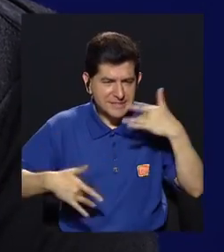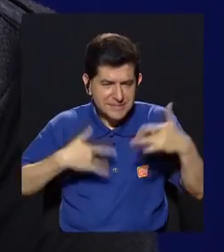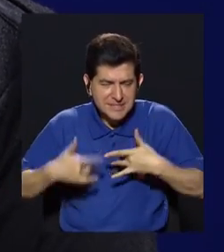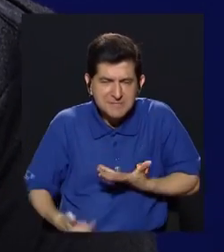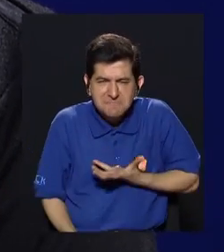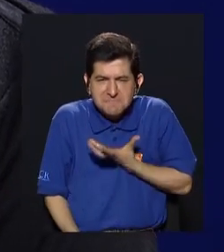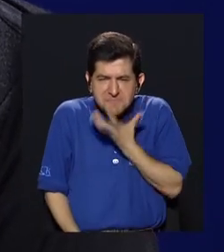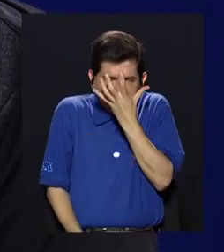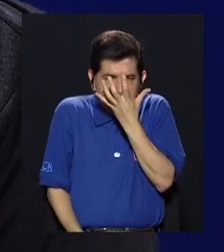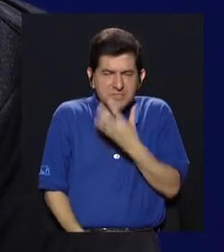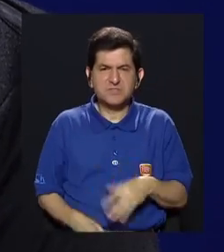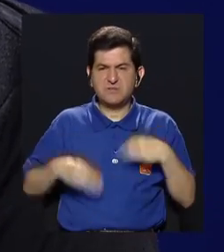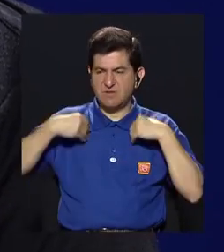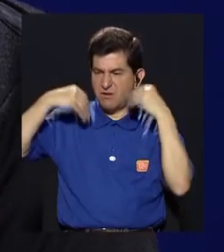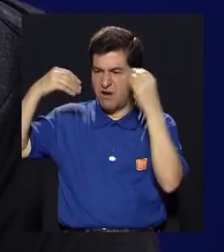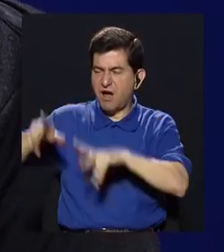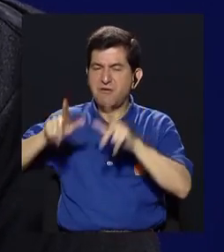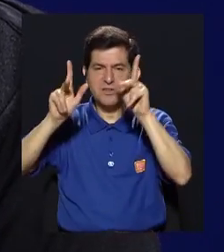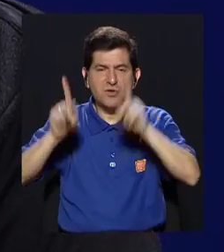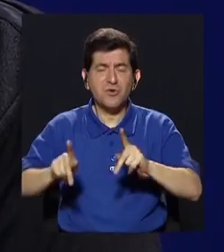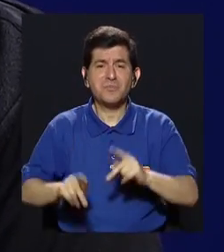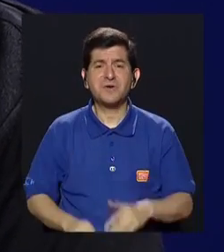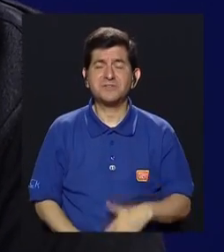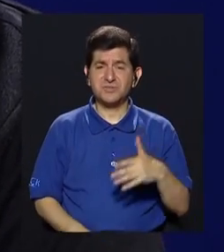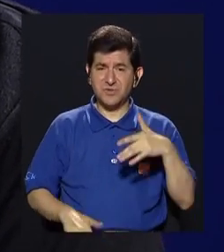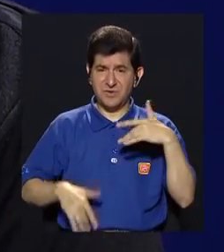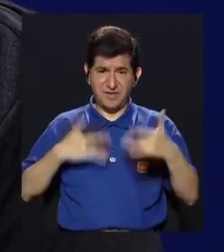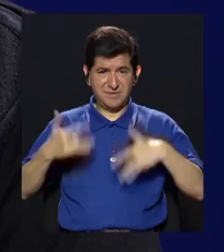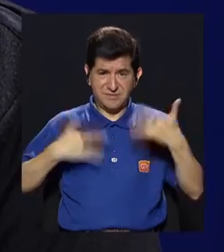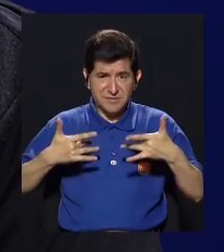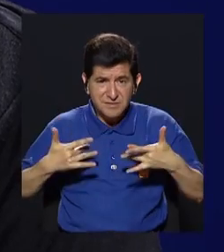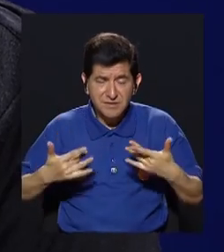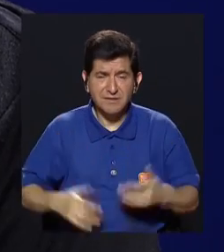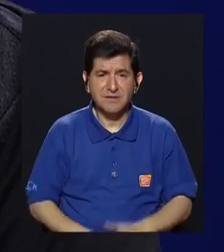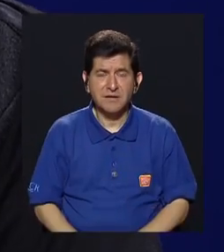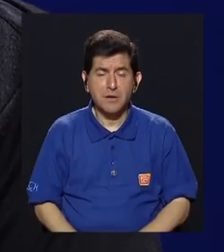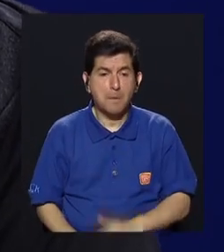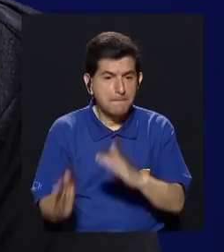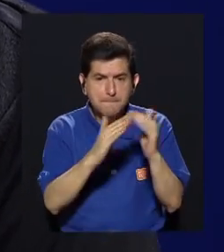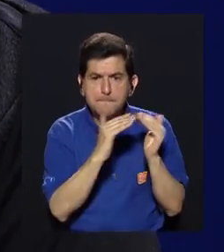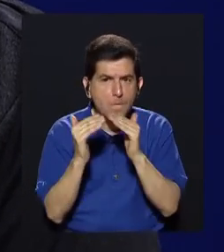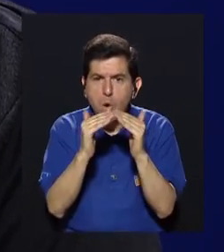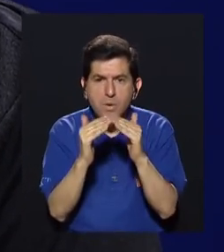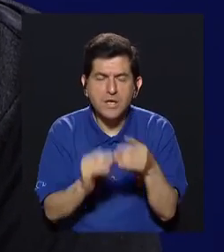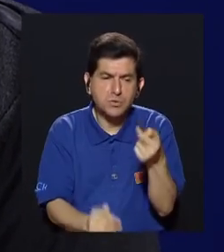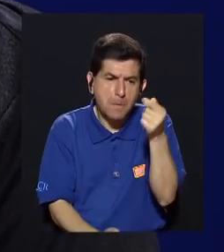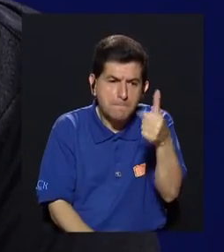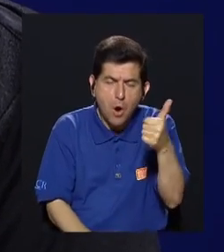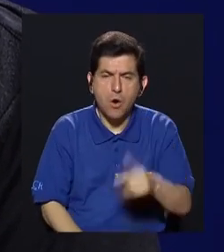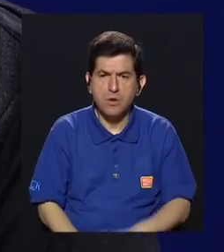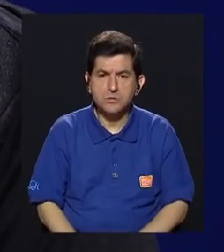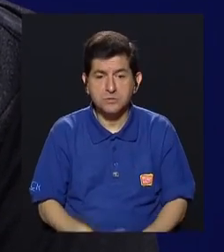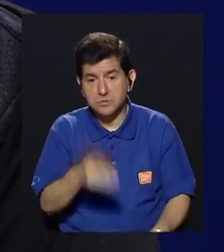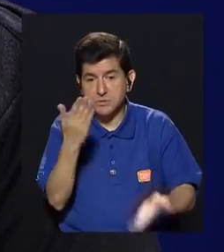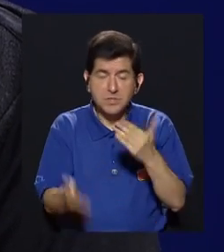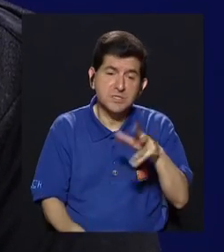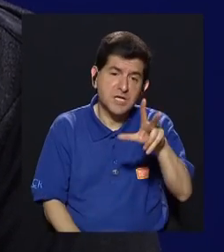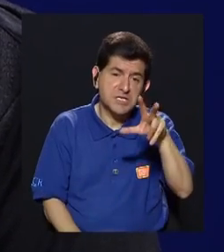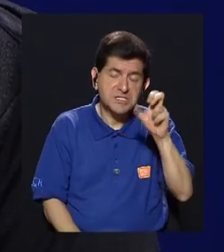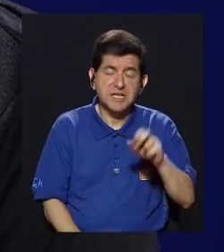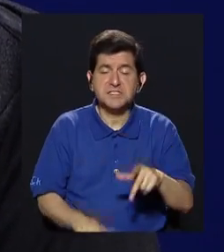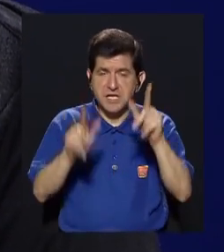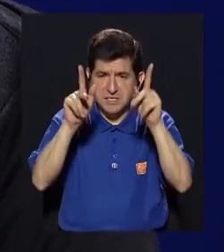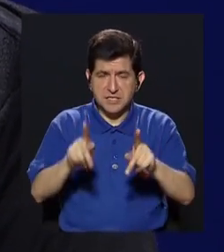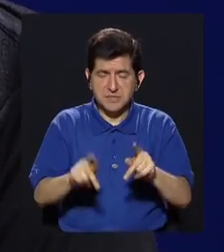resentimiento y ese enojo del abandono en el que vivía esta gente es una población si bien son pocos tal vez